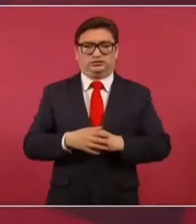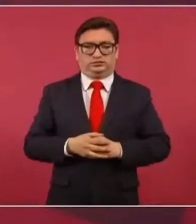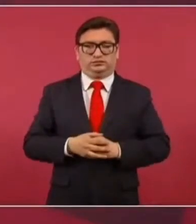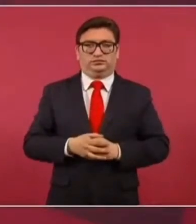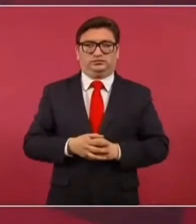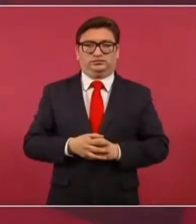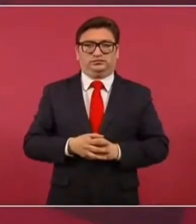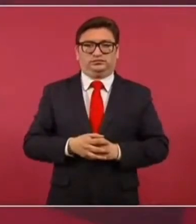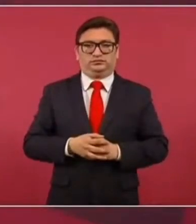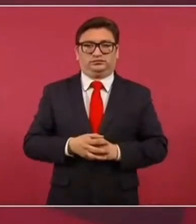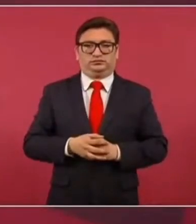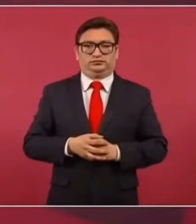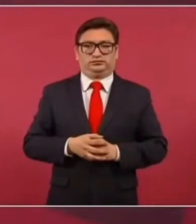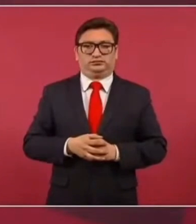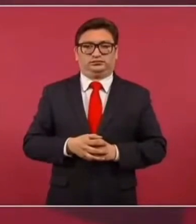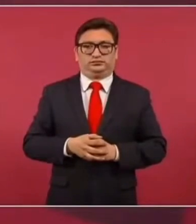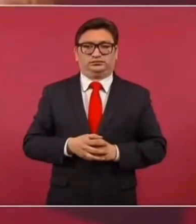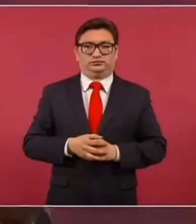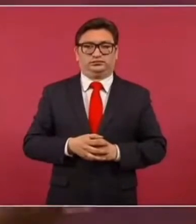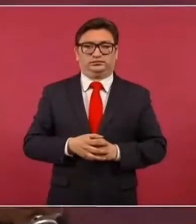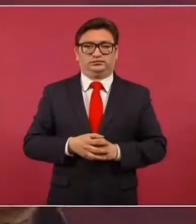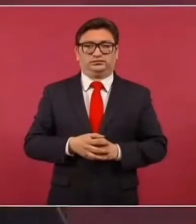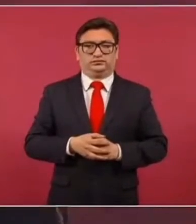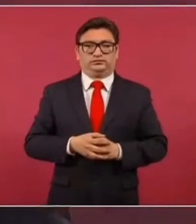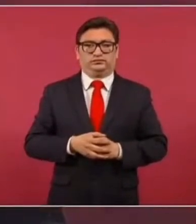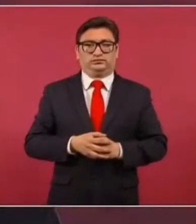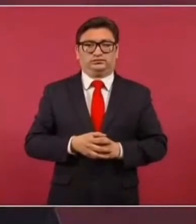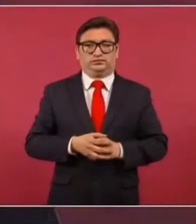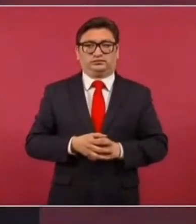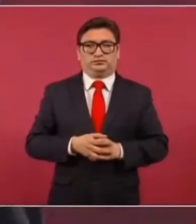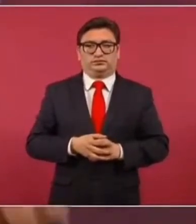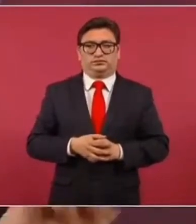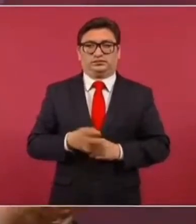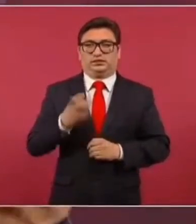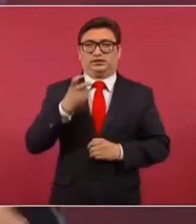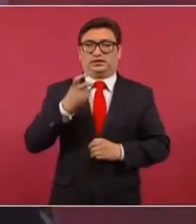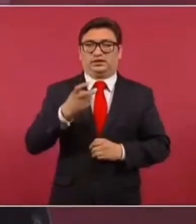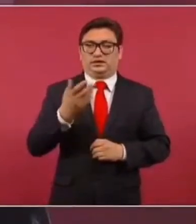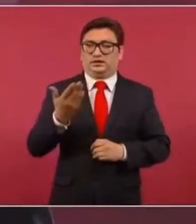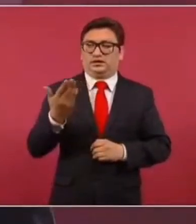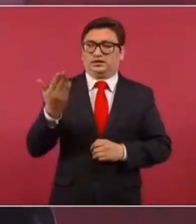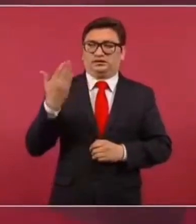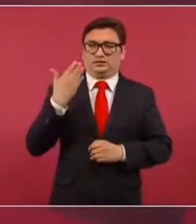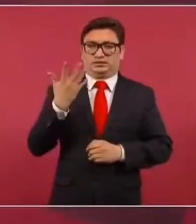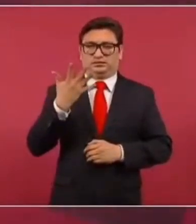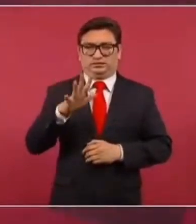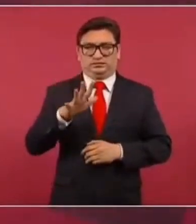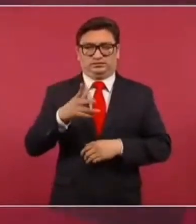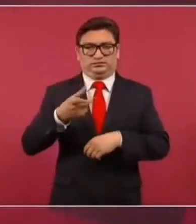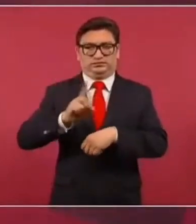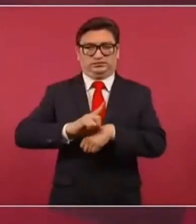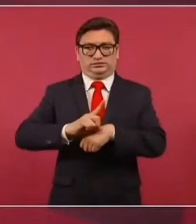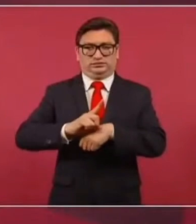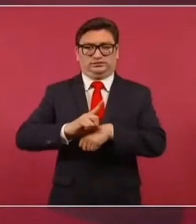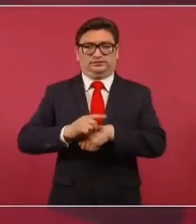Resulta que esto fue hace 10 días.